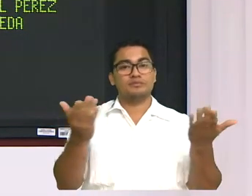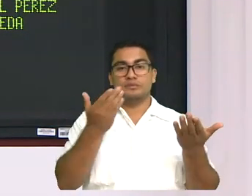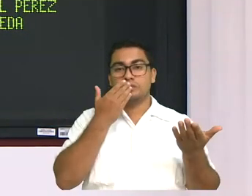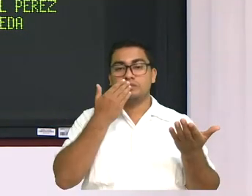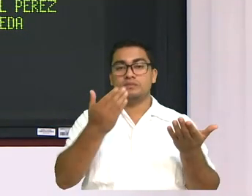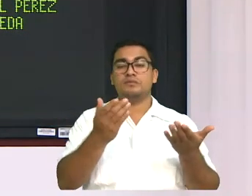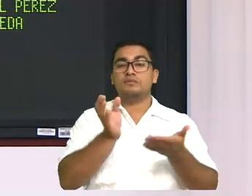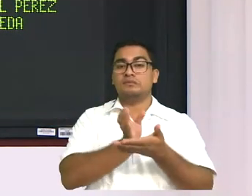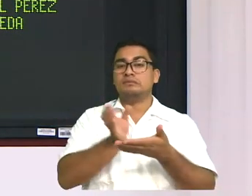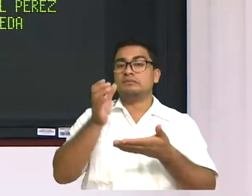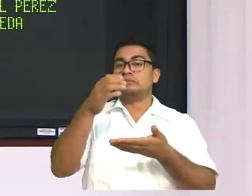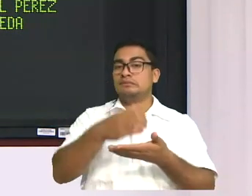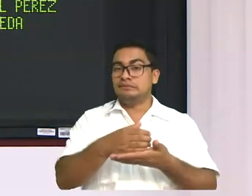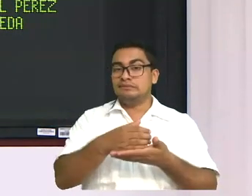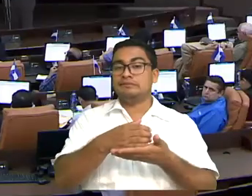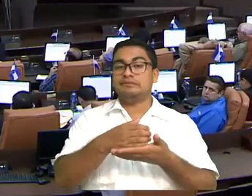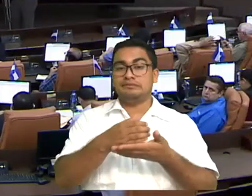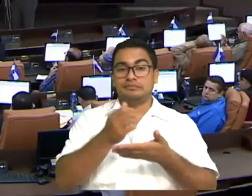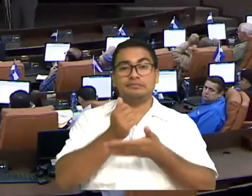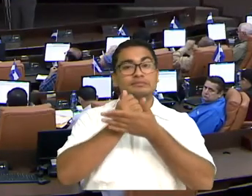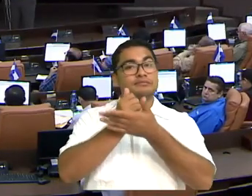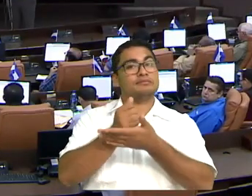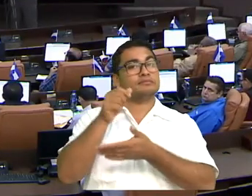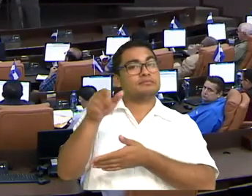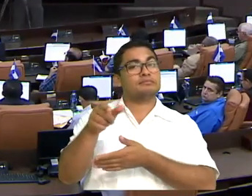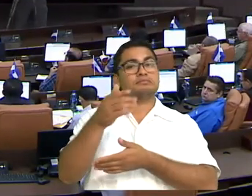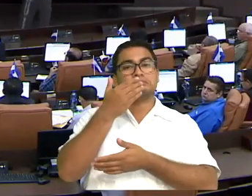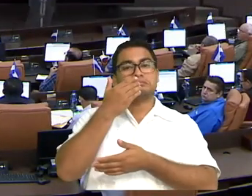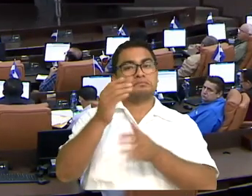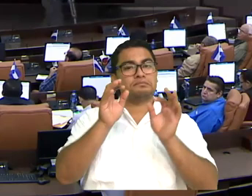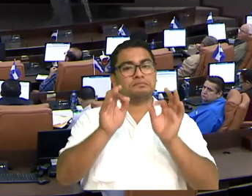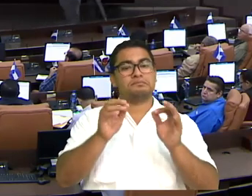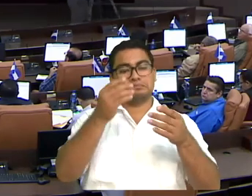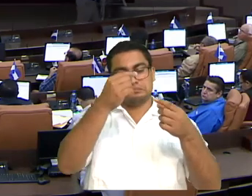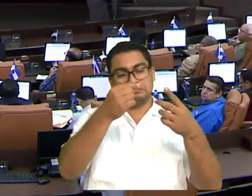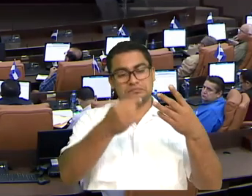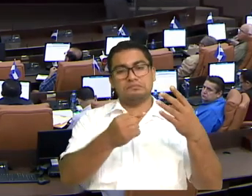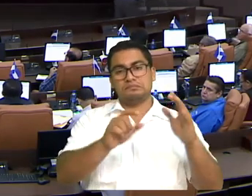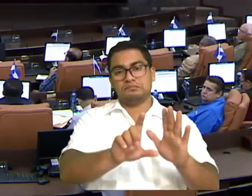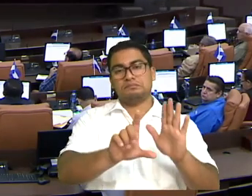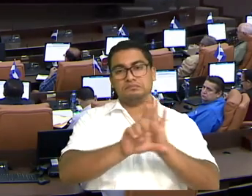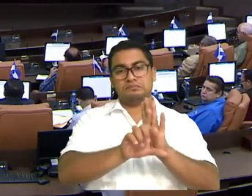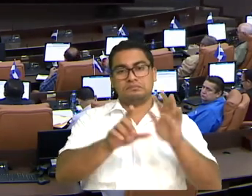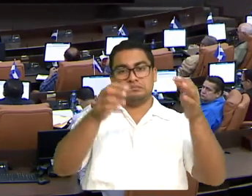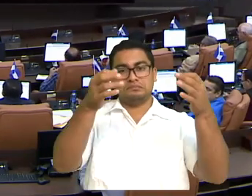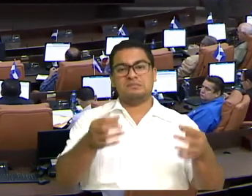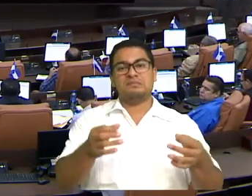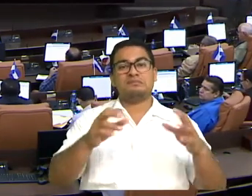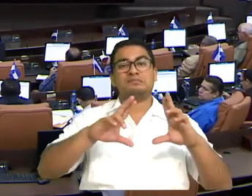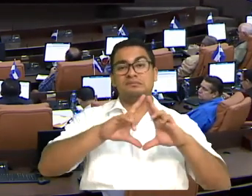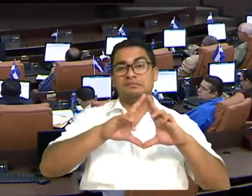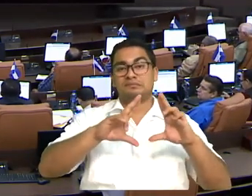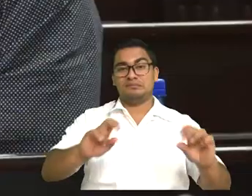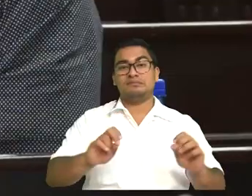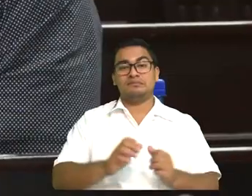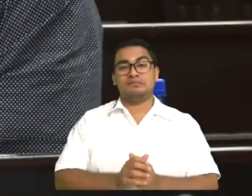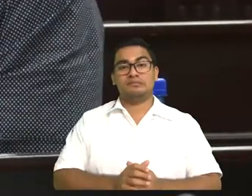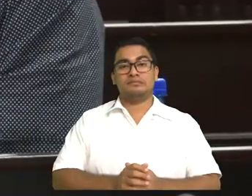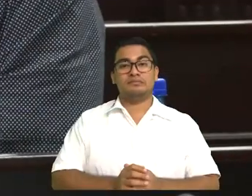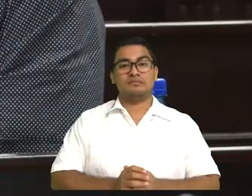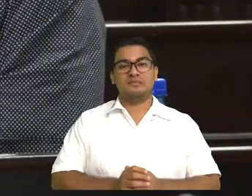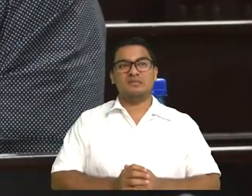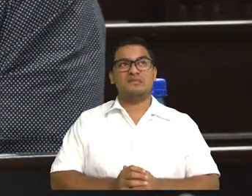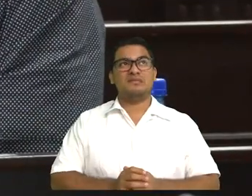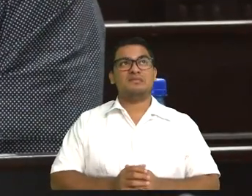del Crucero. Dicha entidad demostró cumplir con los requerimientos que rigen la legislación nicaragüense.